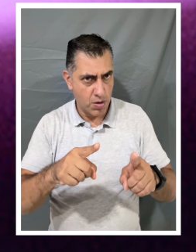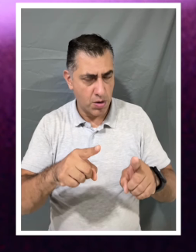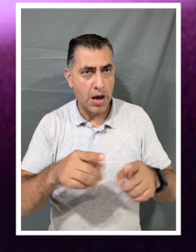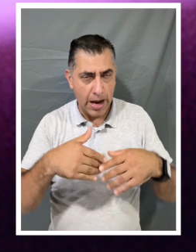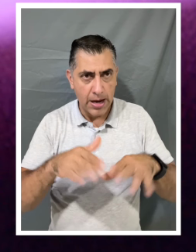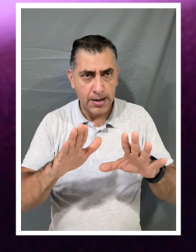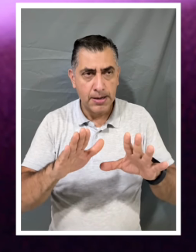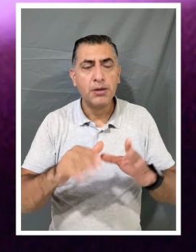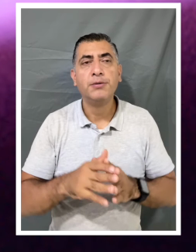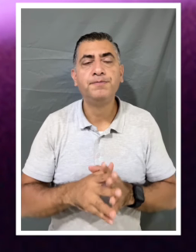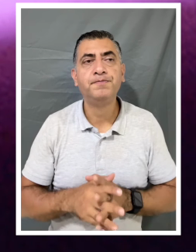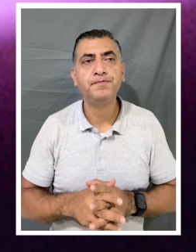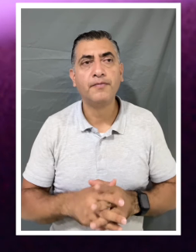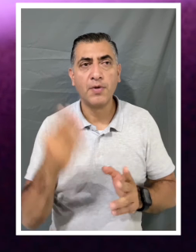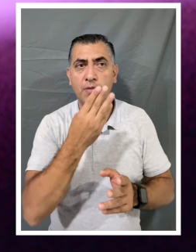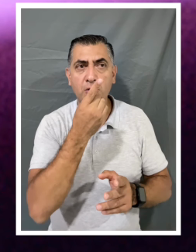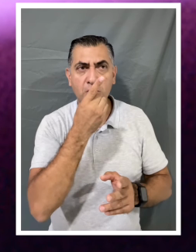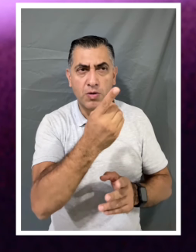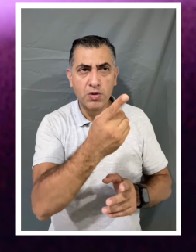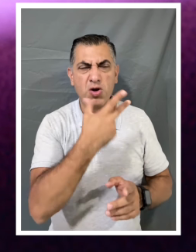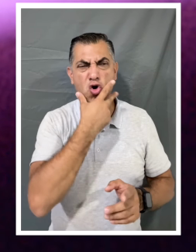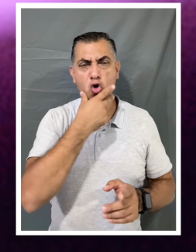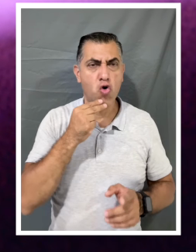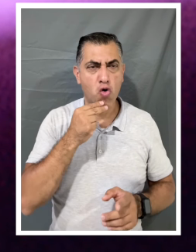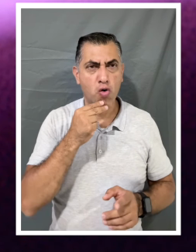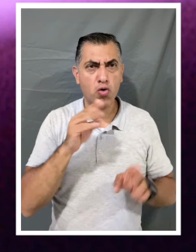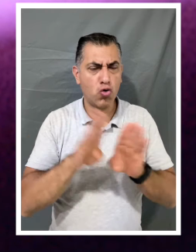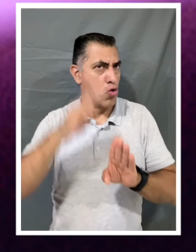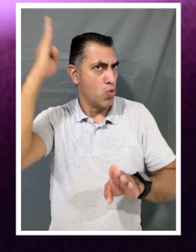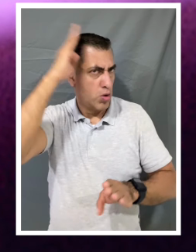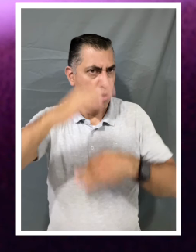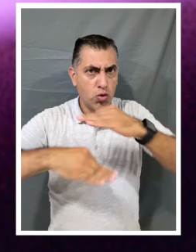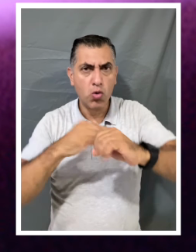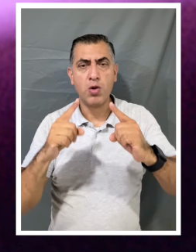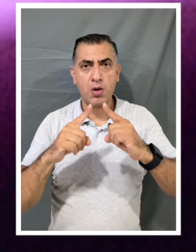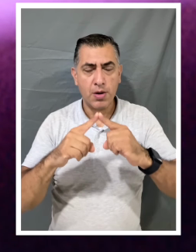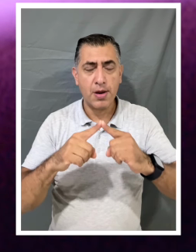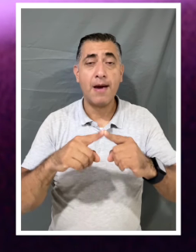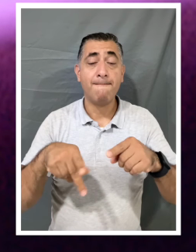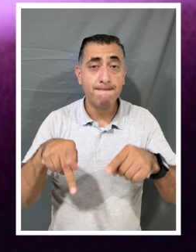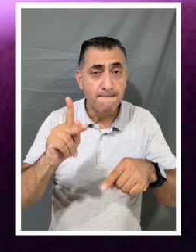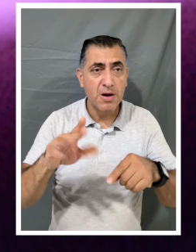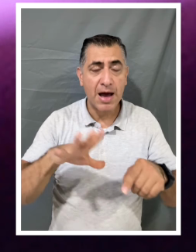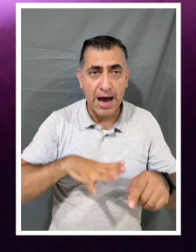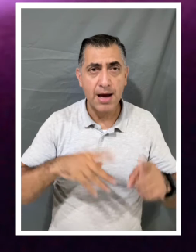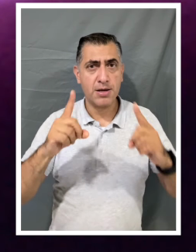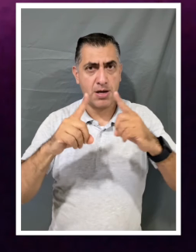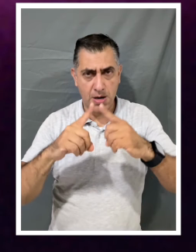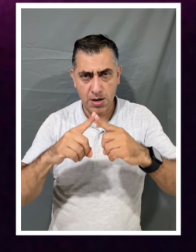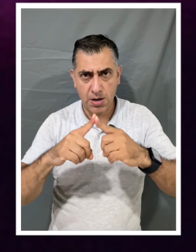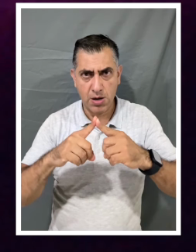normalmente y parece que la Biblia se inclina a favor de que el hombre sea como el líder de toda la iglesia sin embargo hay Iglesias